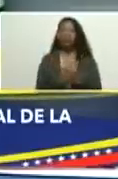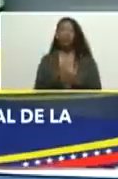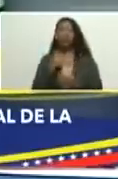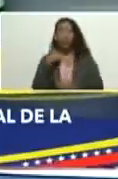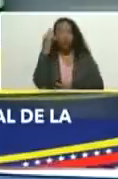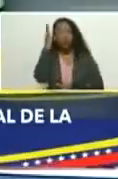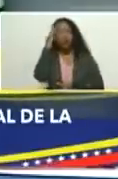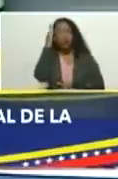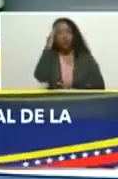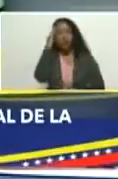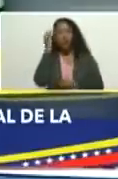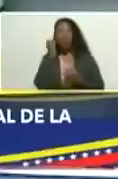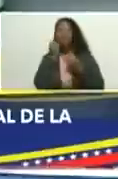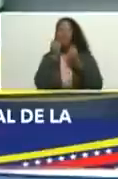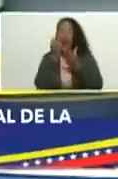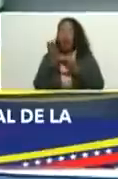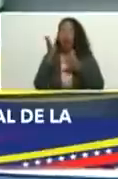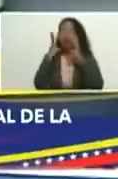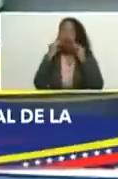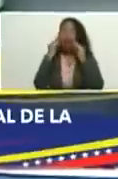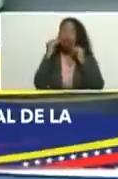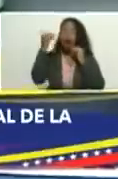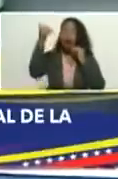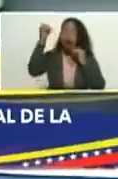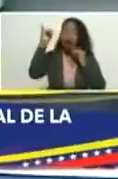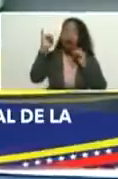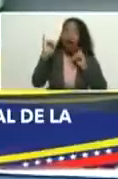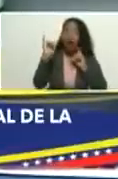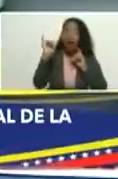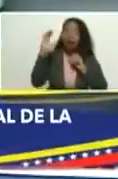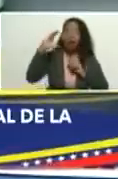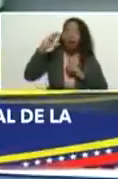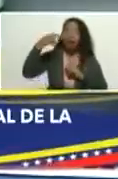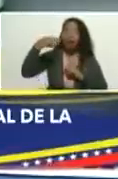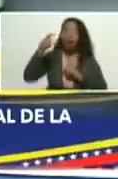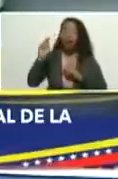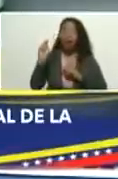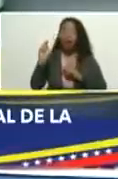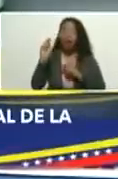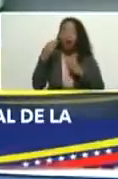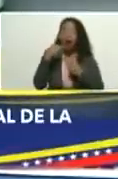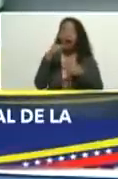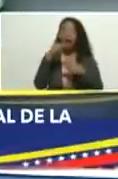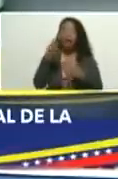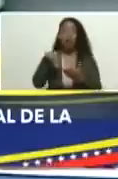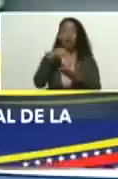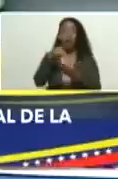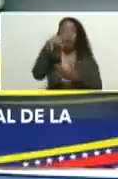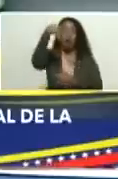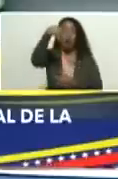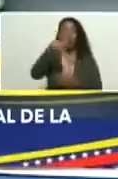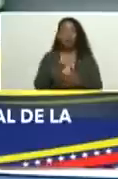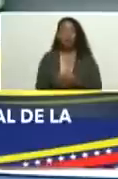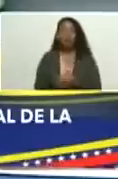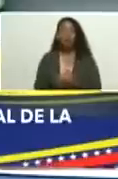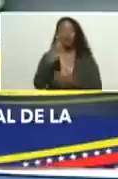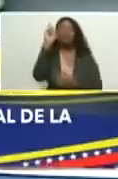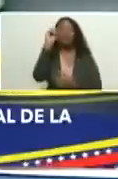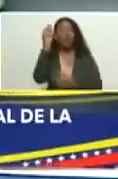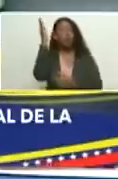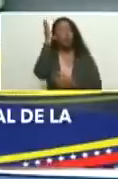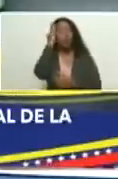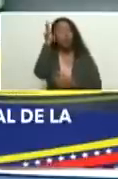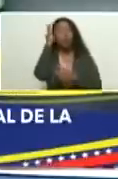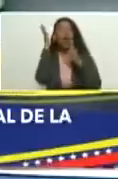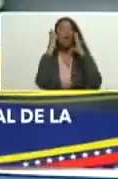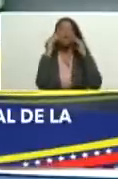de las buenas experiencias que hay de los CPT a nivel nacional. Sé también de